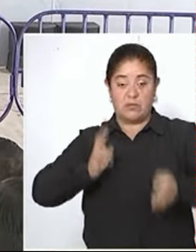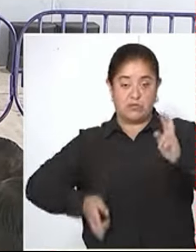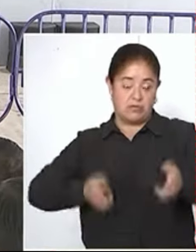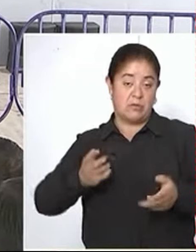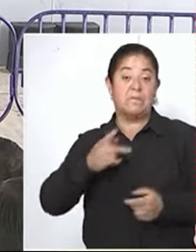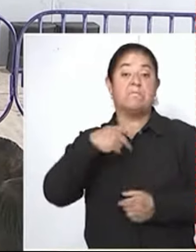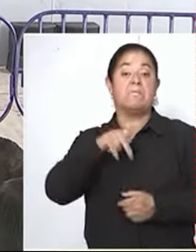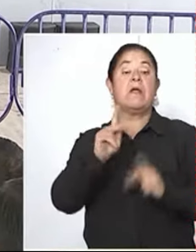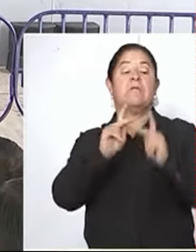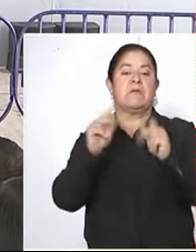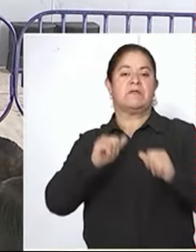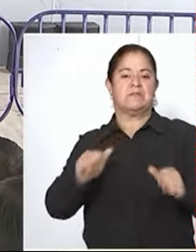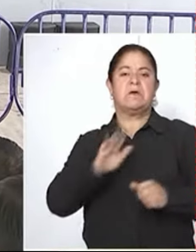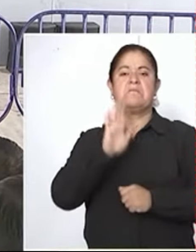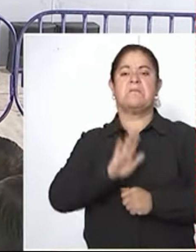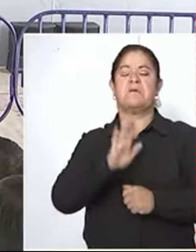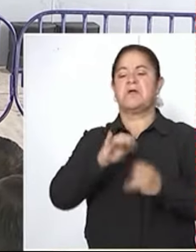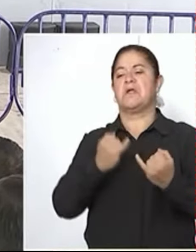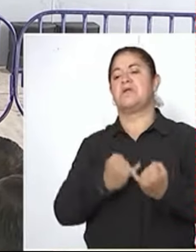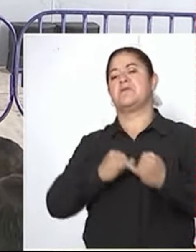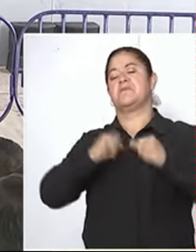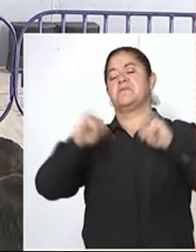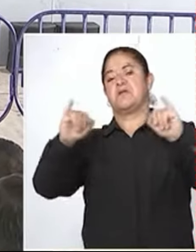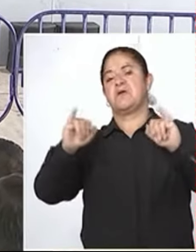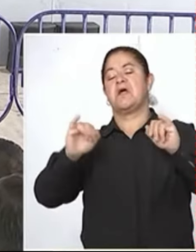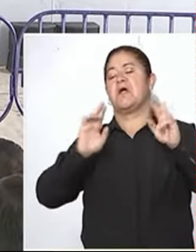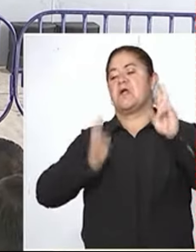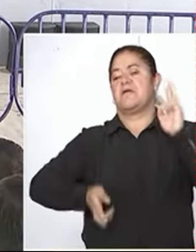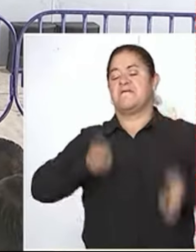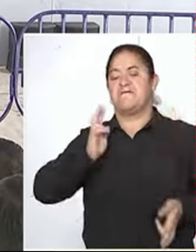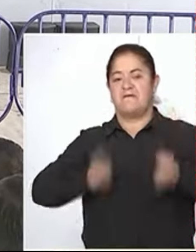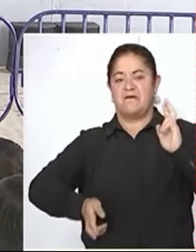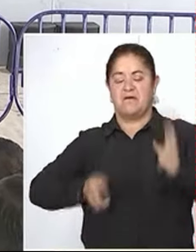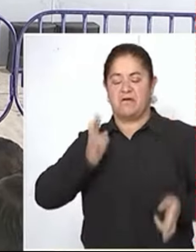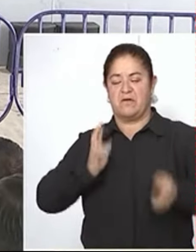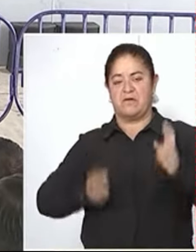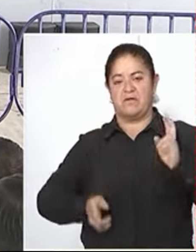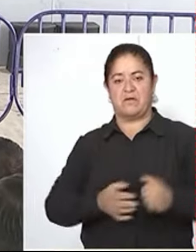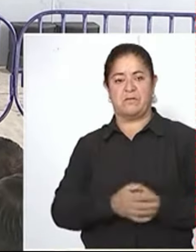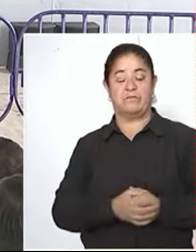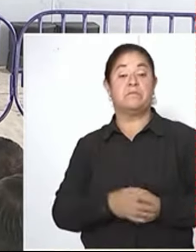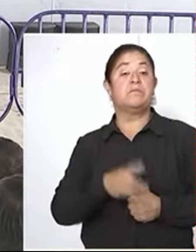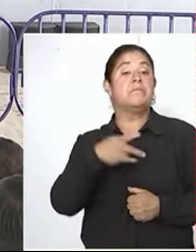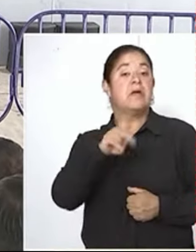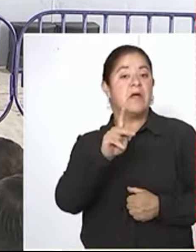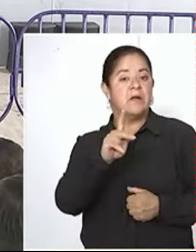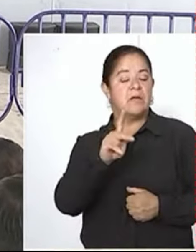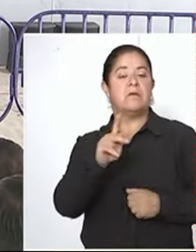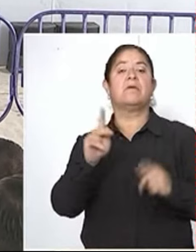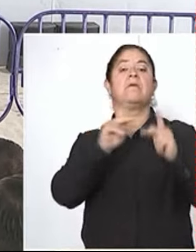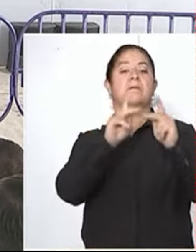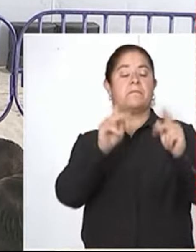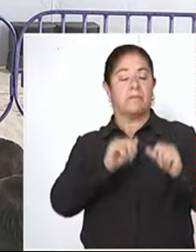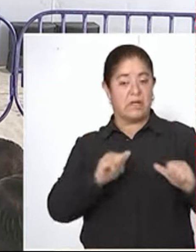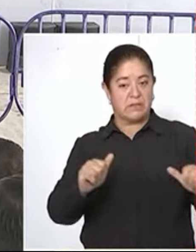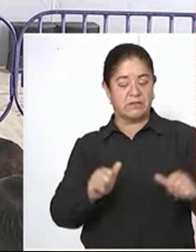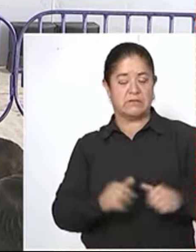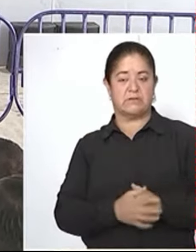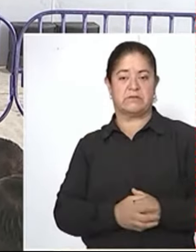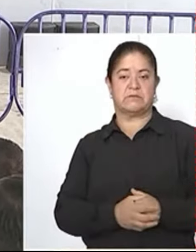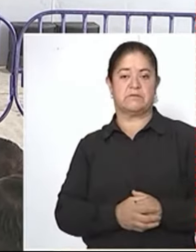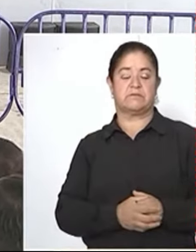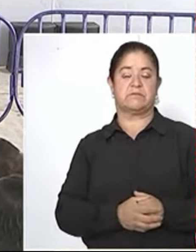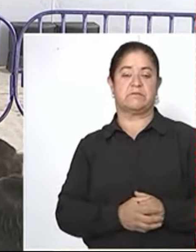independencia la reforma la revolución mexicana sólo que pacífica pero no por ello menos